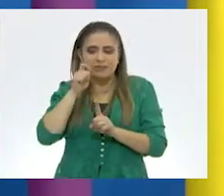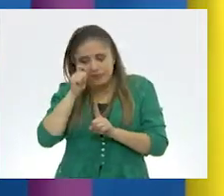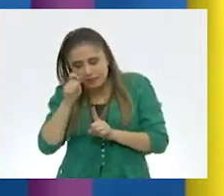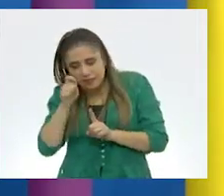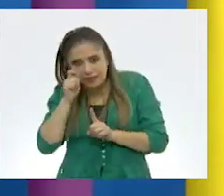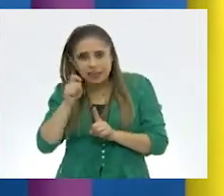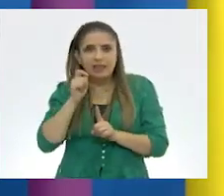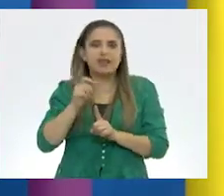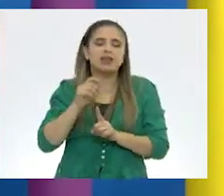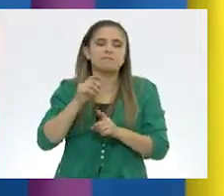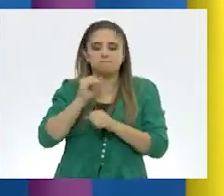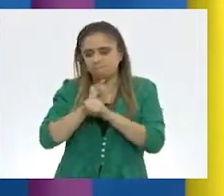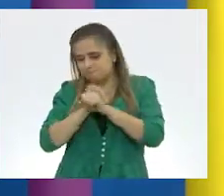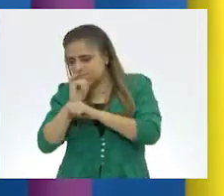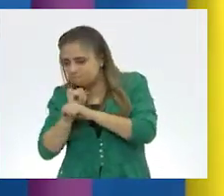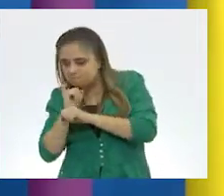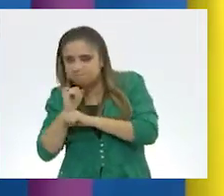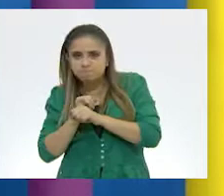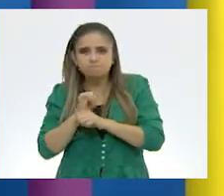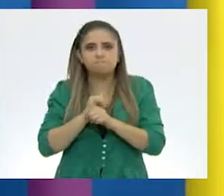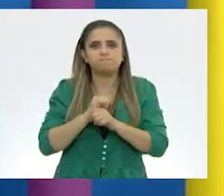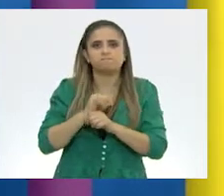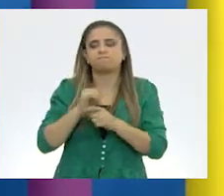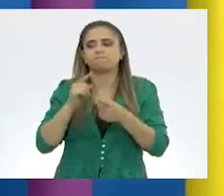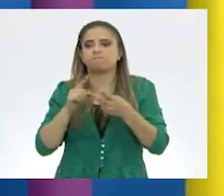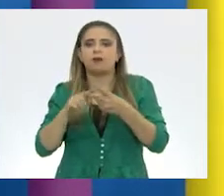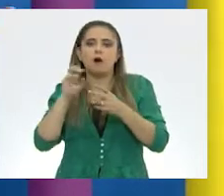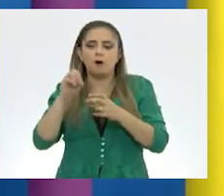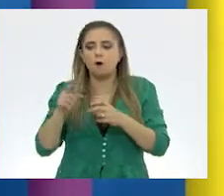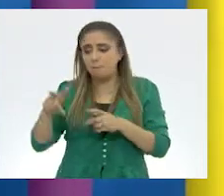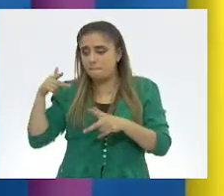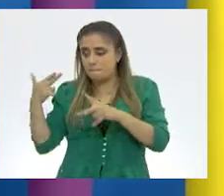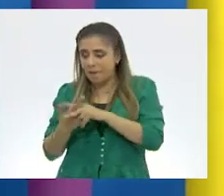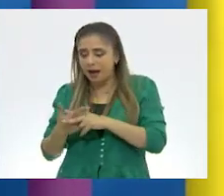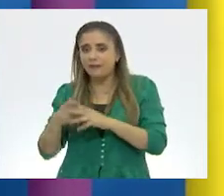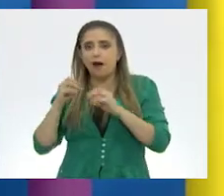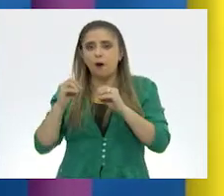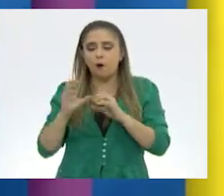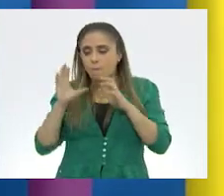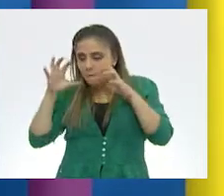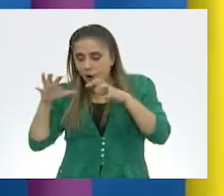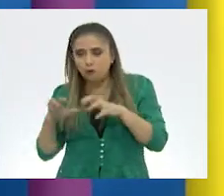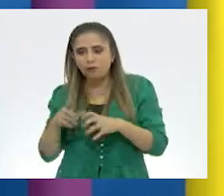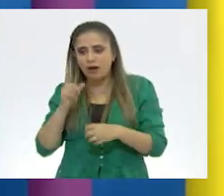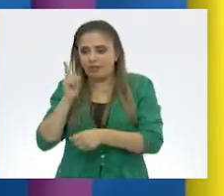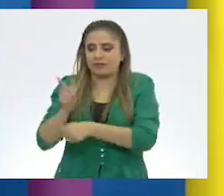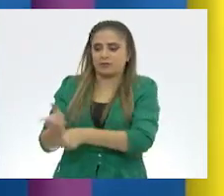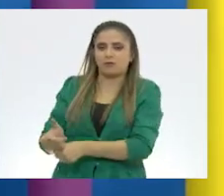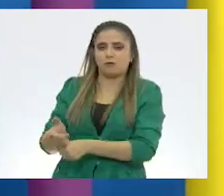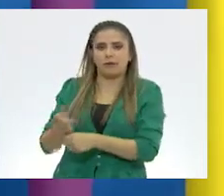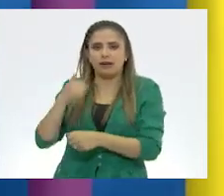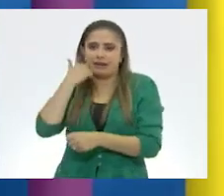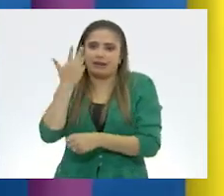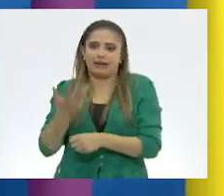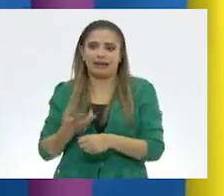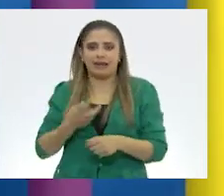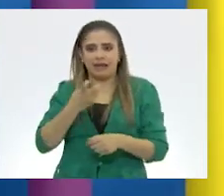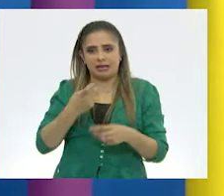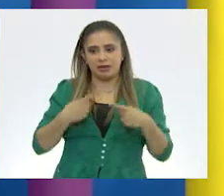cuya función tiende a ser la de investigar y resolver un crimen o un misterio. Y el final suele ser